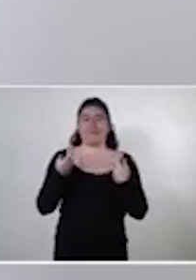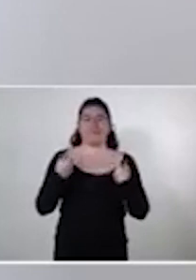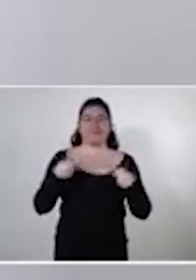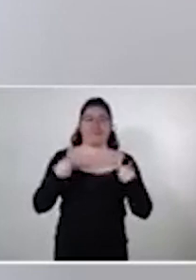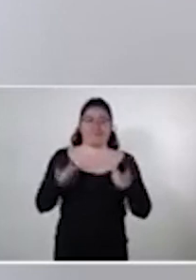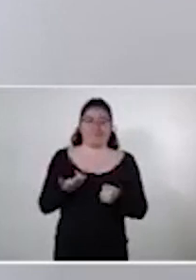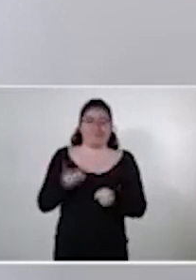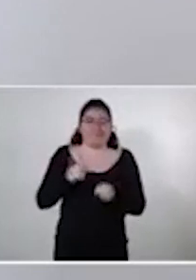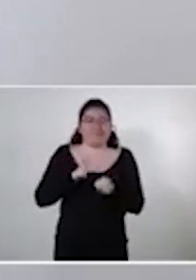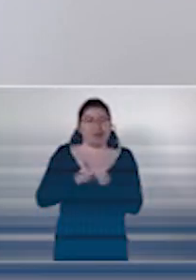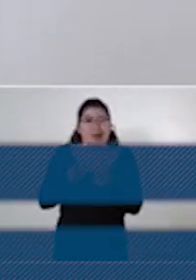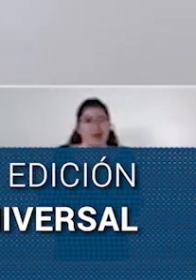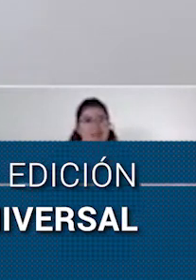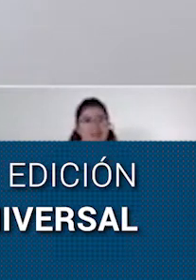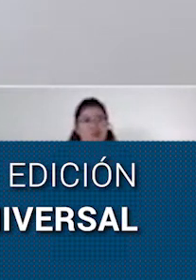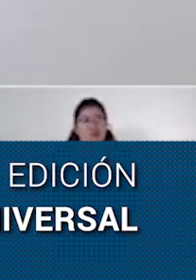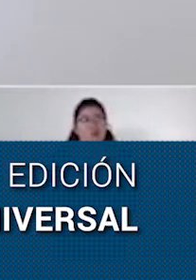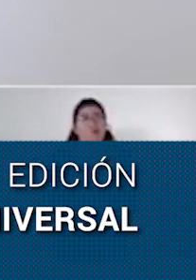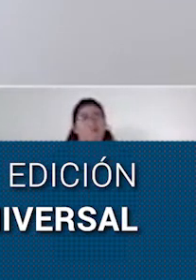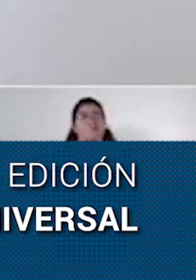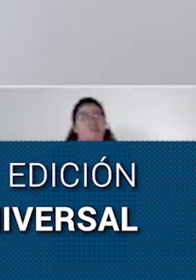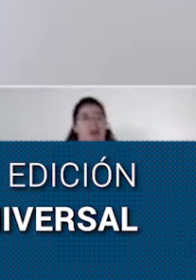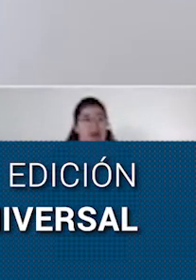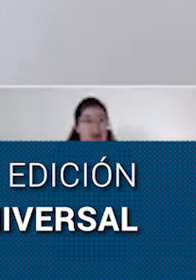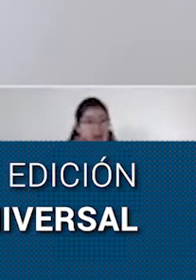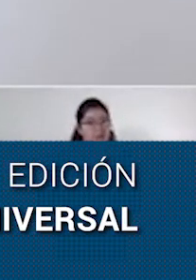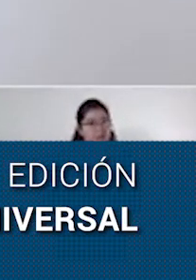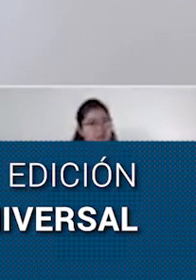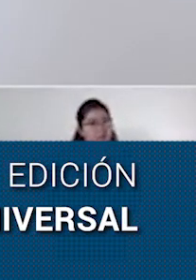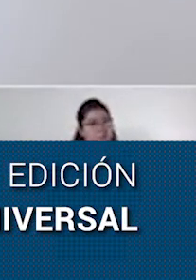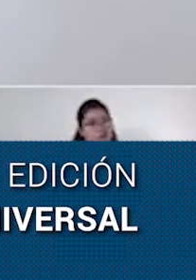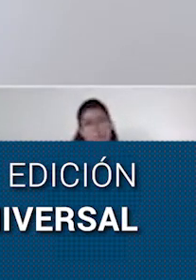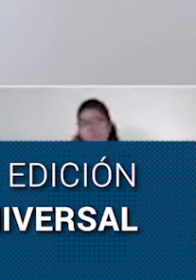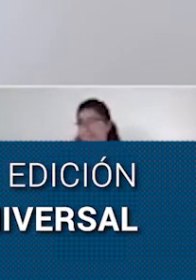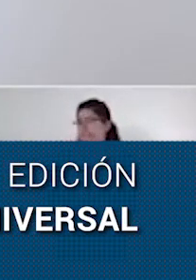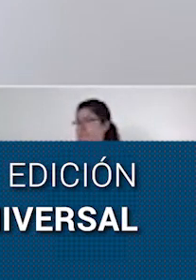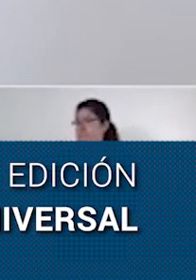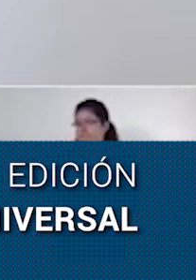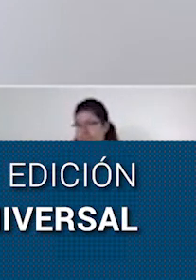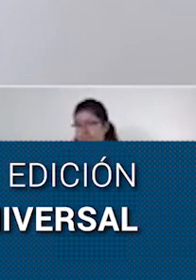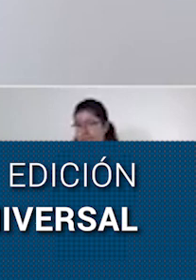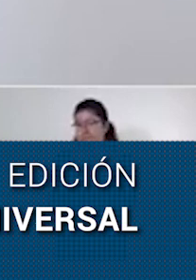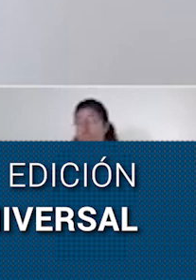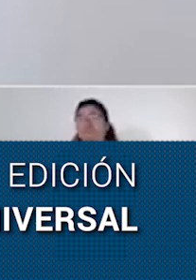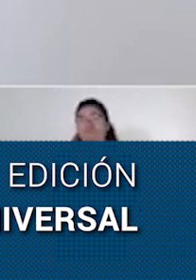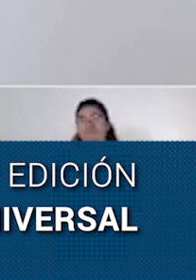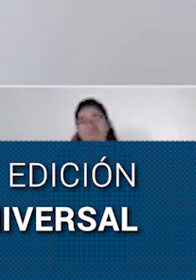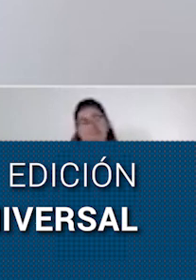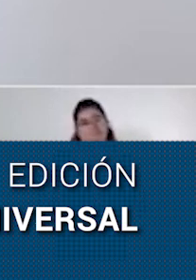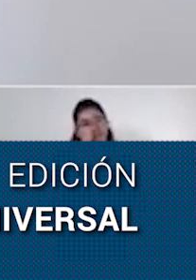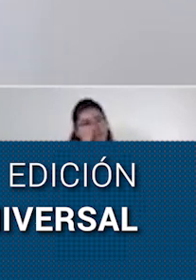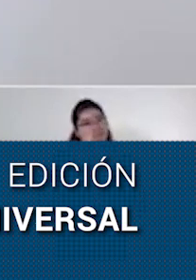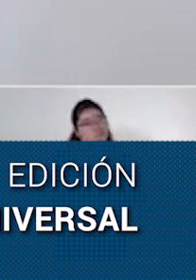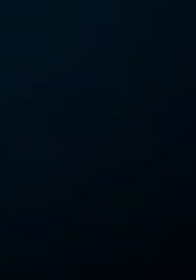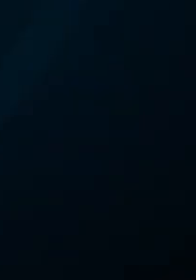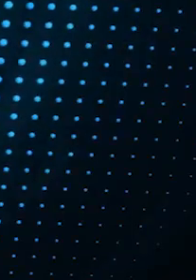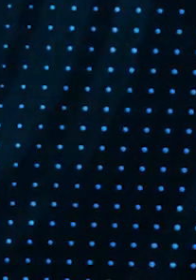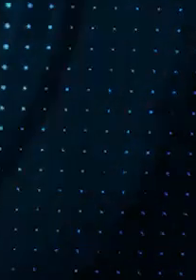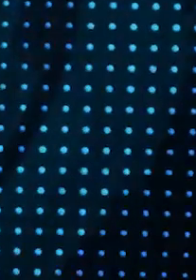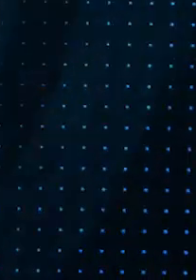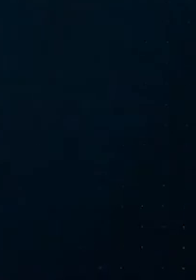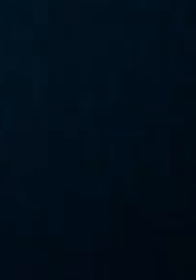hay en todos los hospitales. Nunca antes había habido una situación así. Entonces, hay que ser muy responsables en esto.